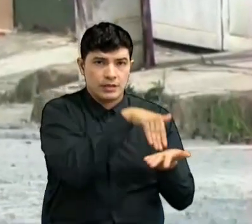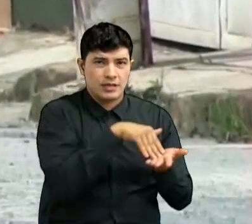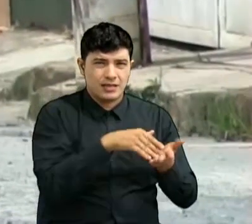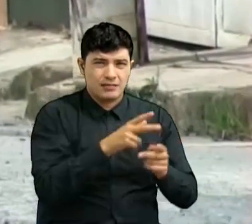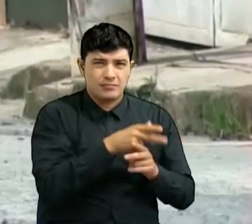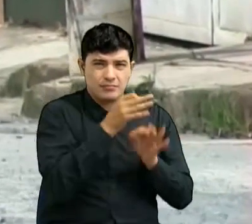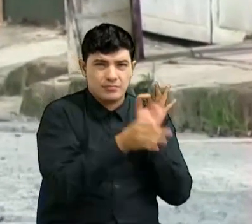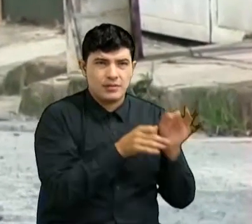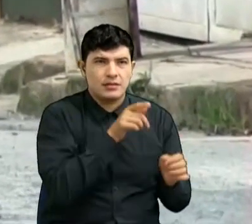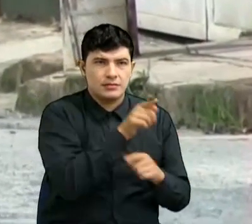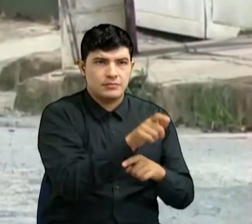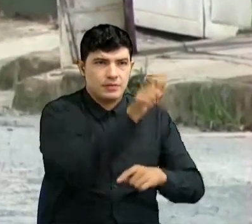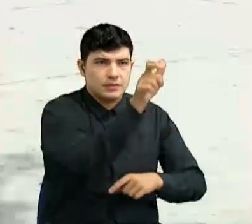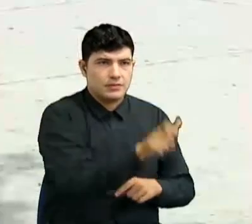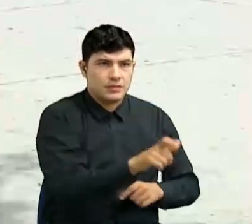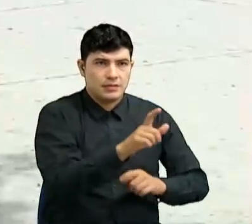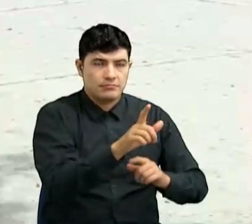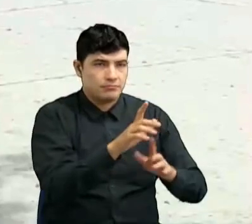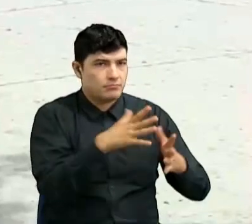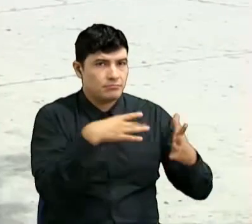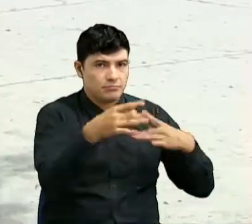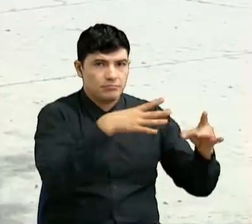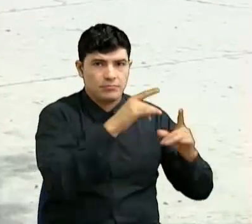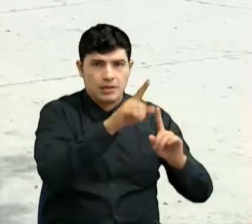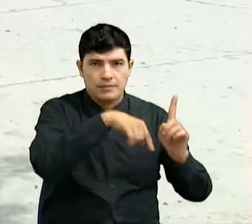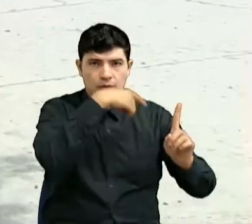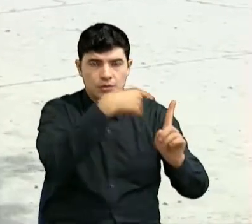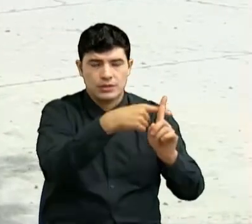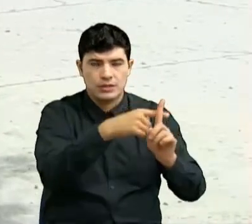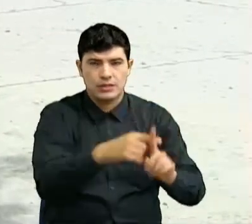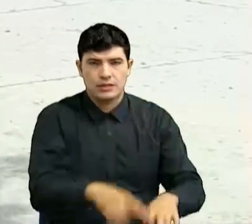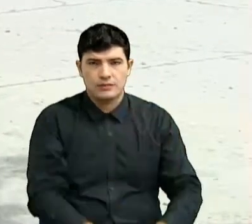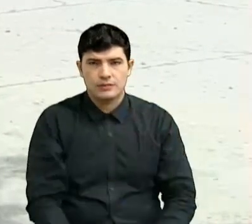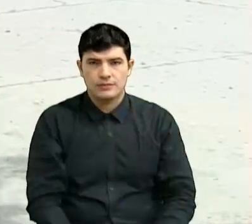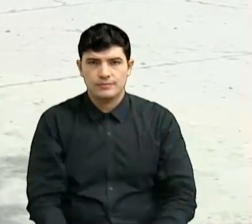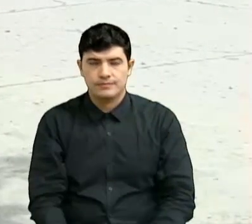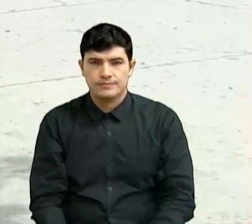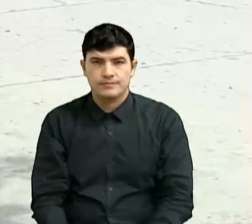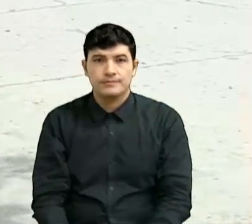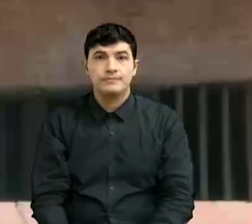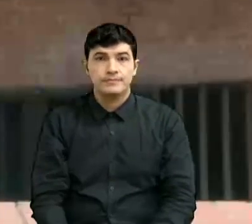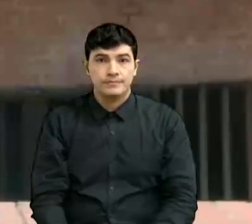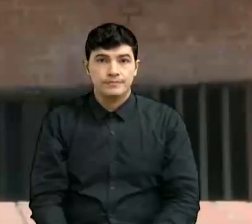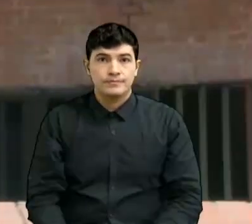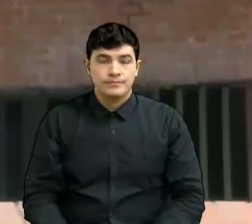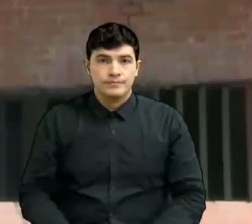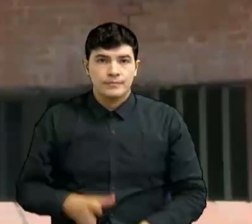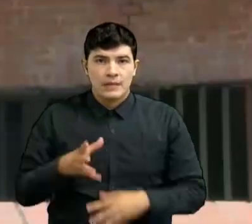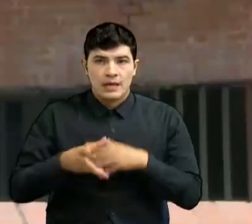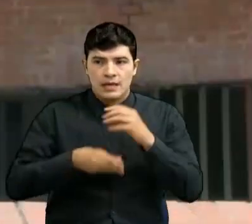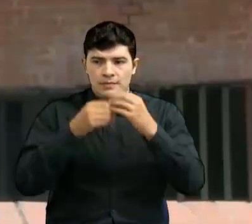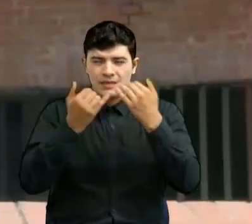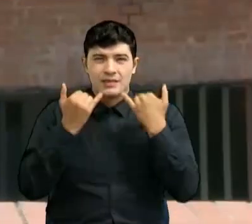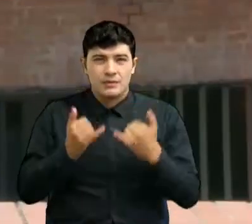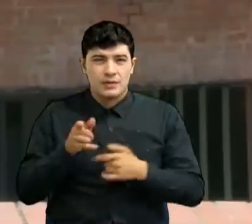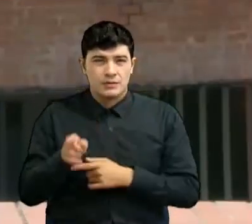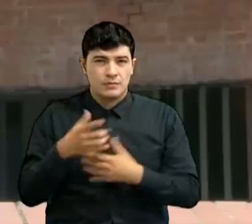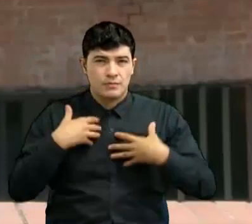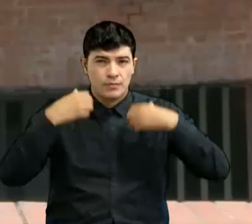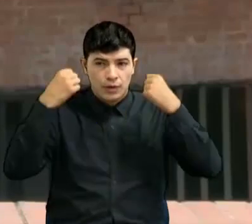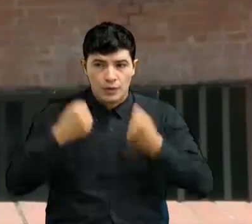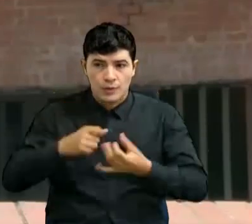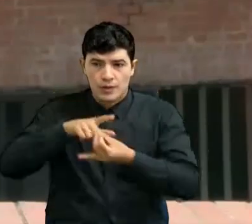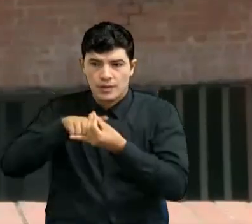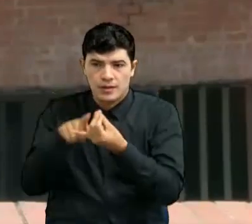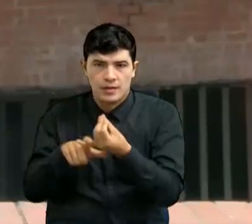fue reportado una afectación masiva de COVID. ¿Por qué no es caso del municipio? Porque es un